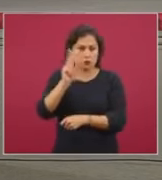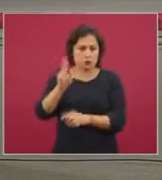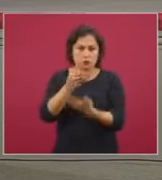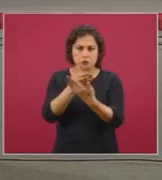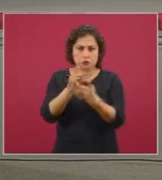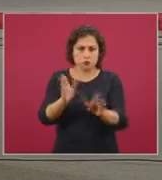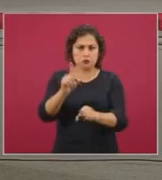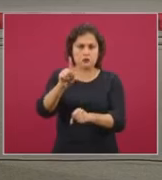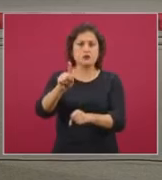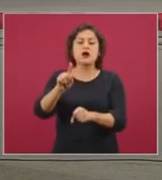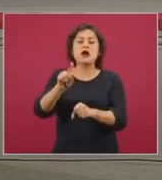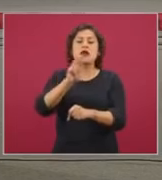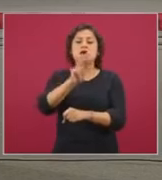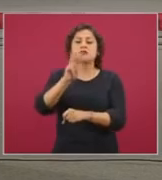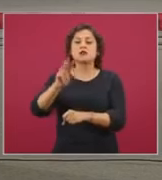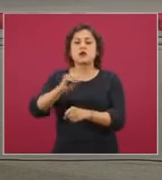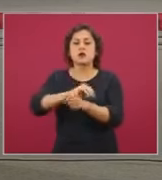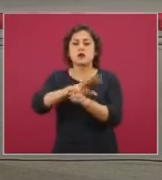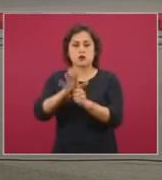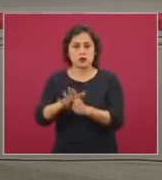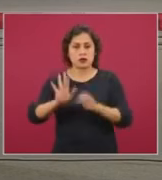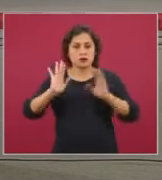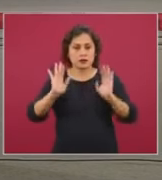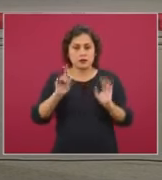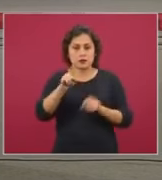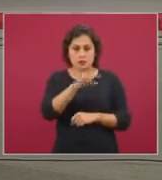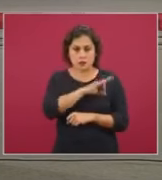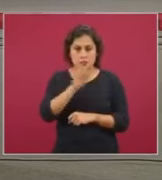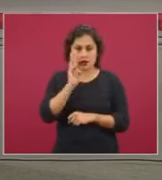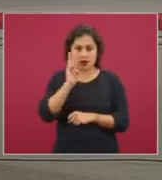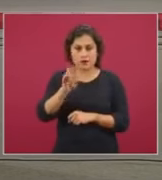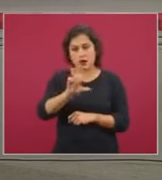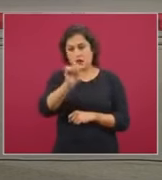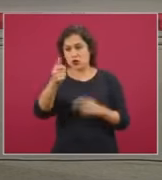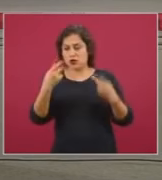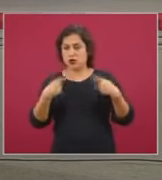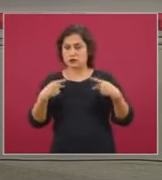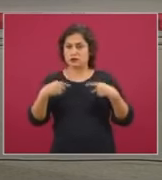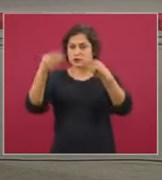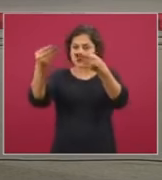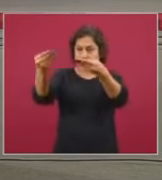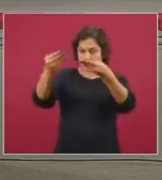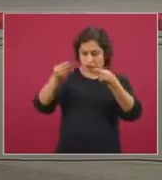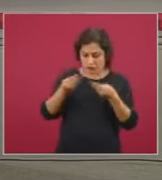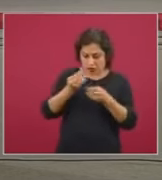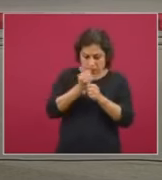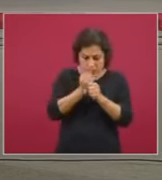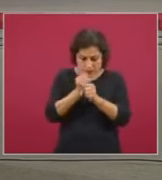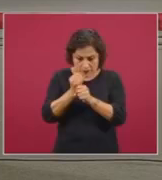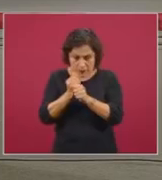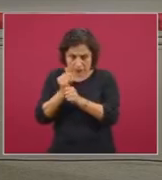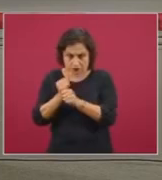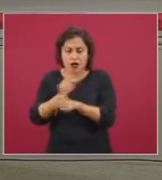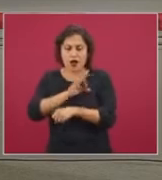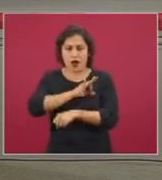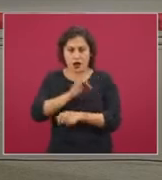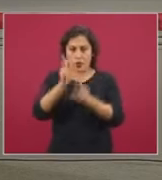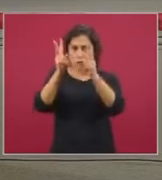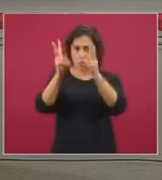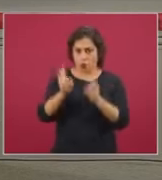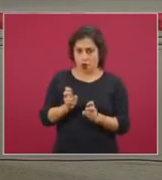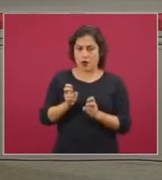coronavirus y también pueden, para las personas que quieran hacer análisis con estos datos, también lo pueden bajar